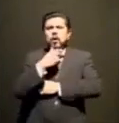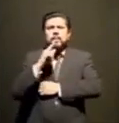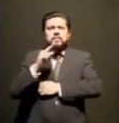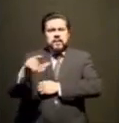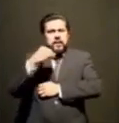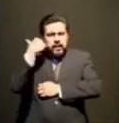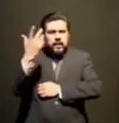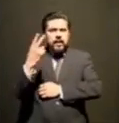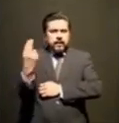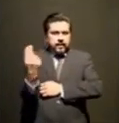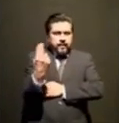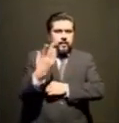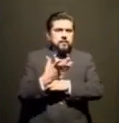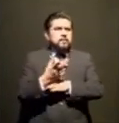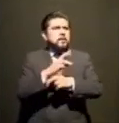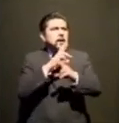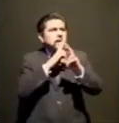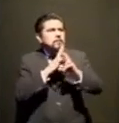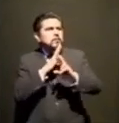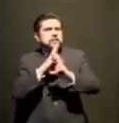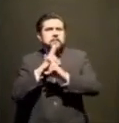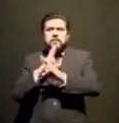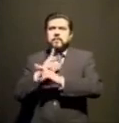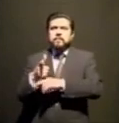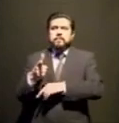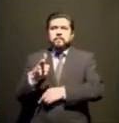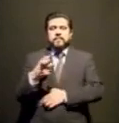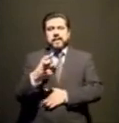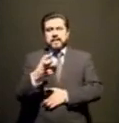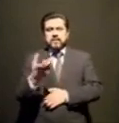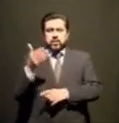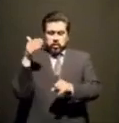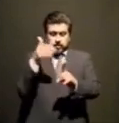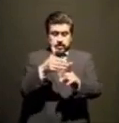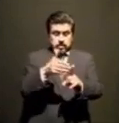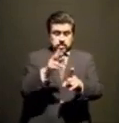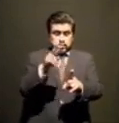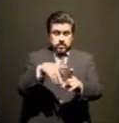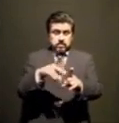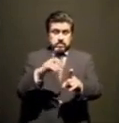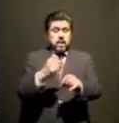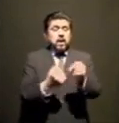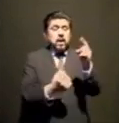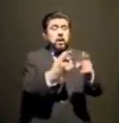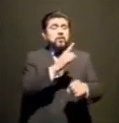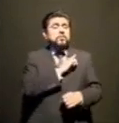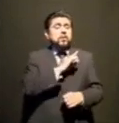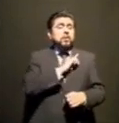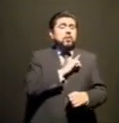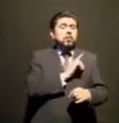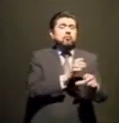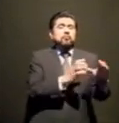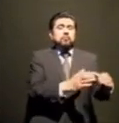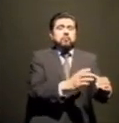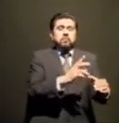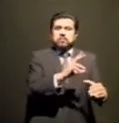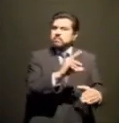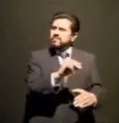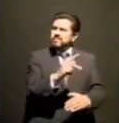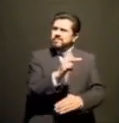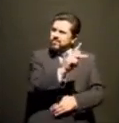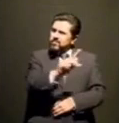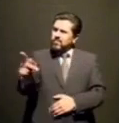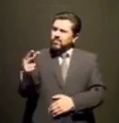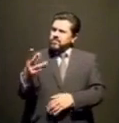quiere respuestas. Se trata de un reto que sobrepasa esfuerzos individuales y que requiere la